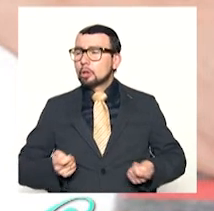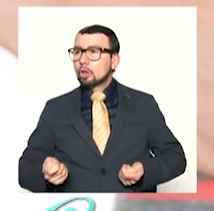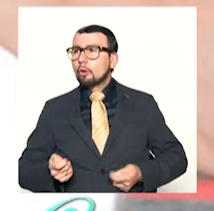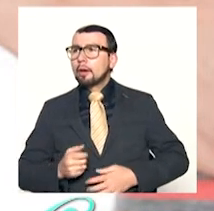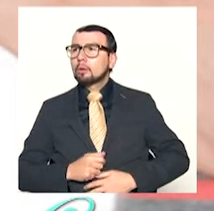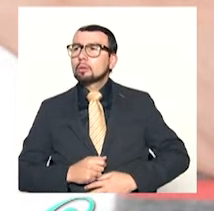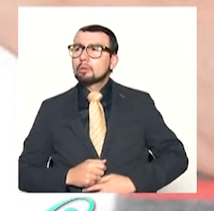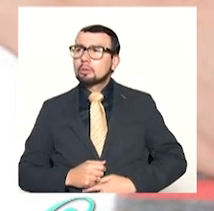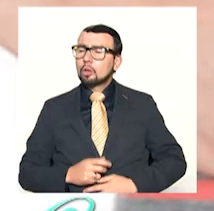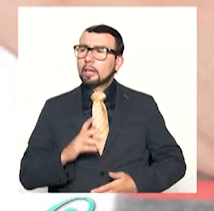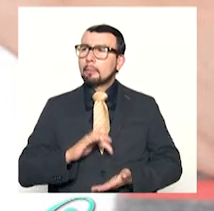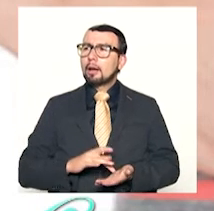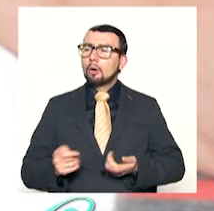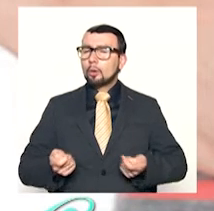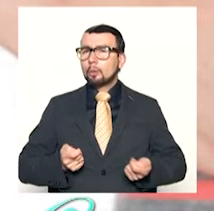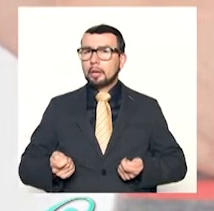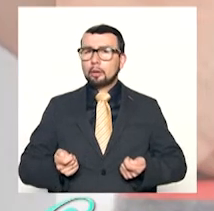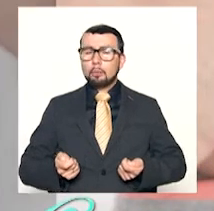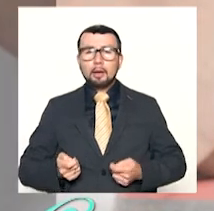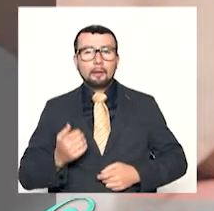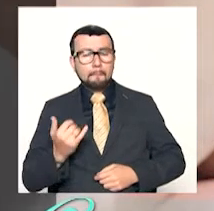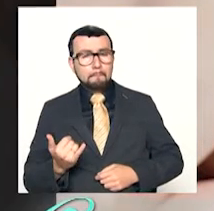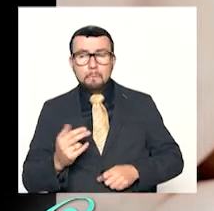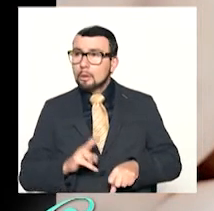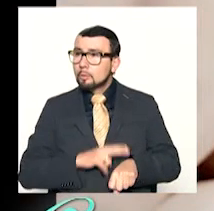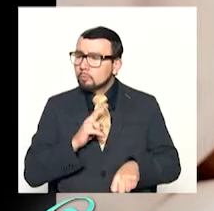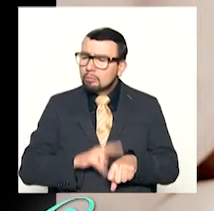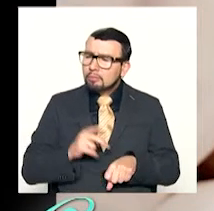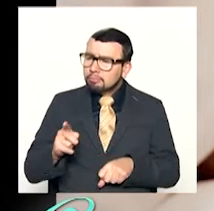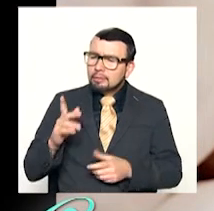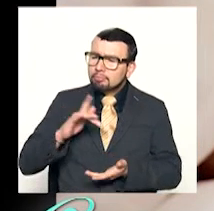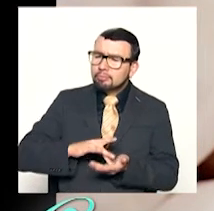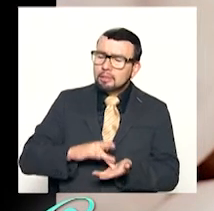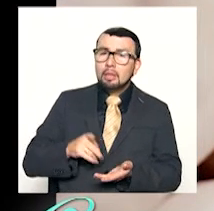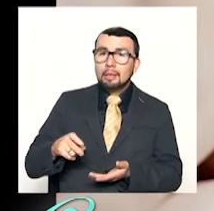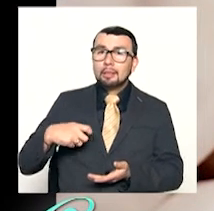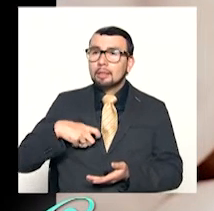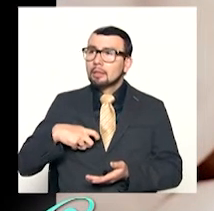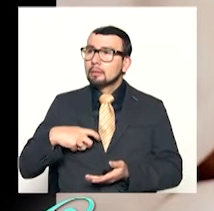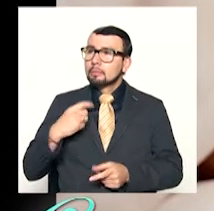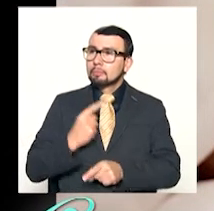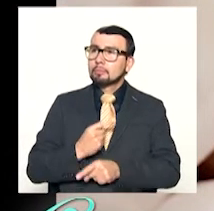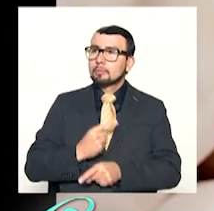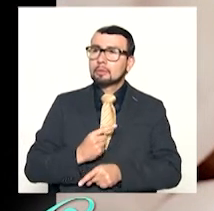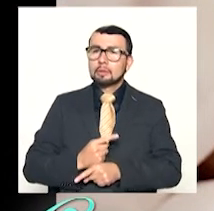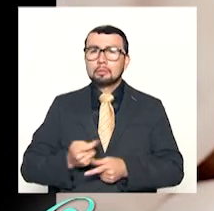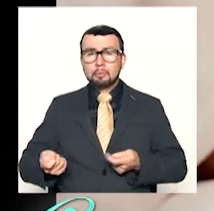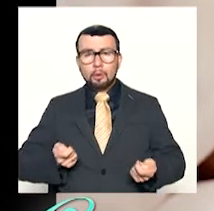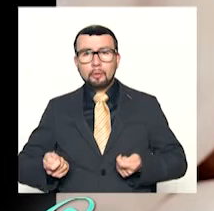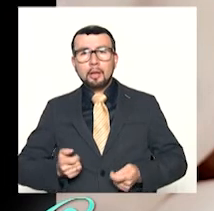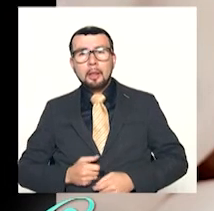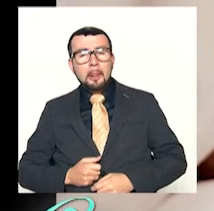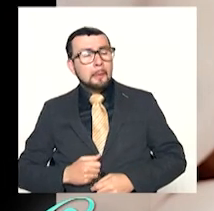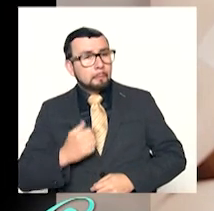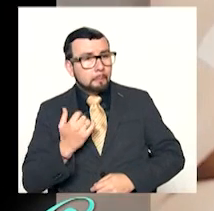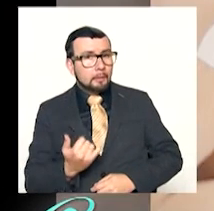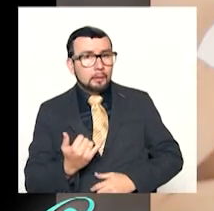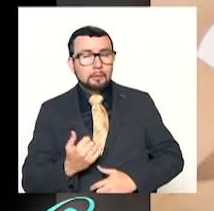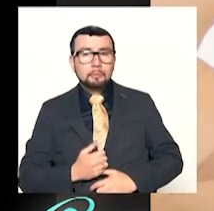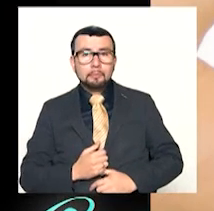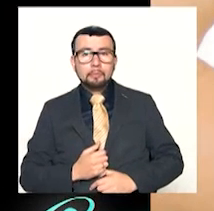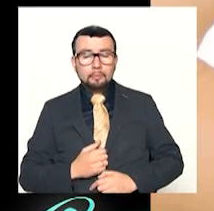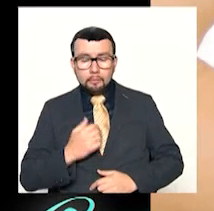embarazos ectópicos, este tipo de patologías que también constituyen unas causas que son quirúrgicas